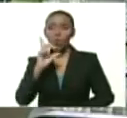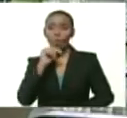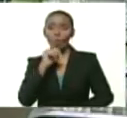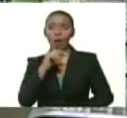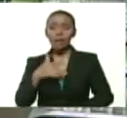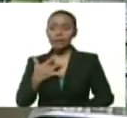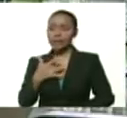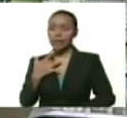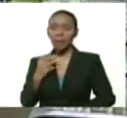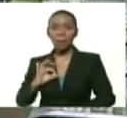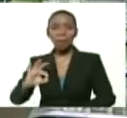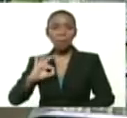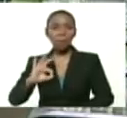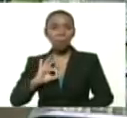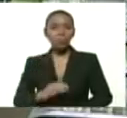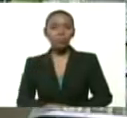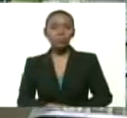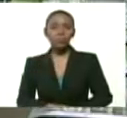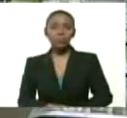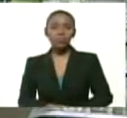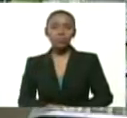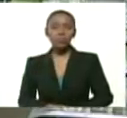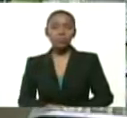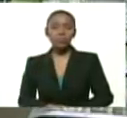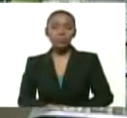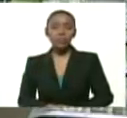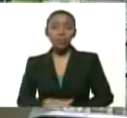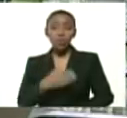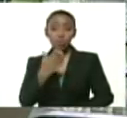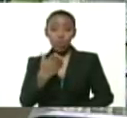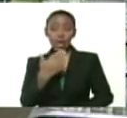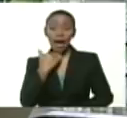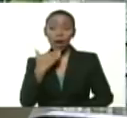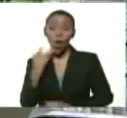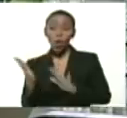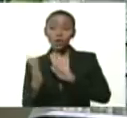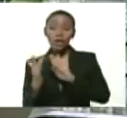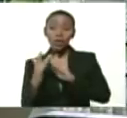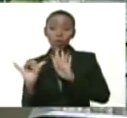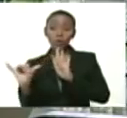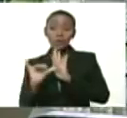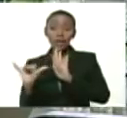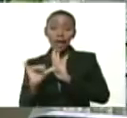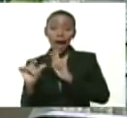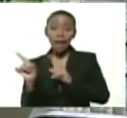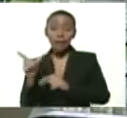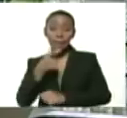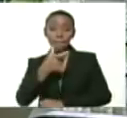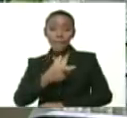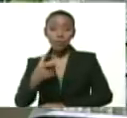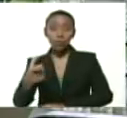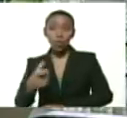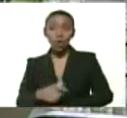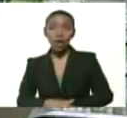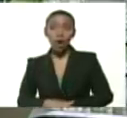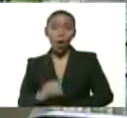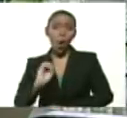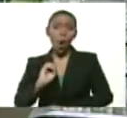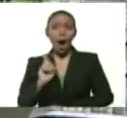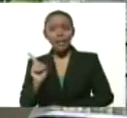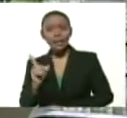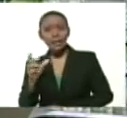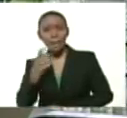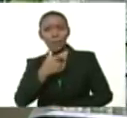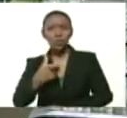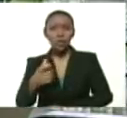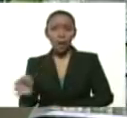de síntomas. Y si usted tiene algún tipo de contacto cercano con esa persona, o esa persona está infectada